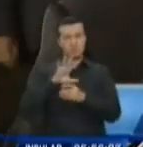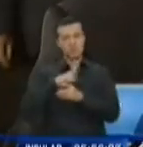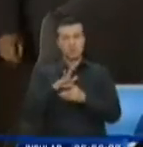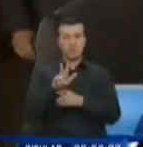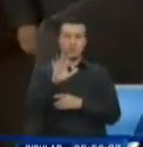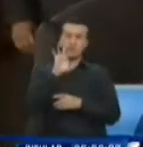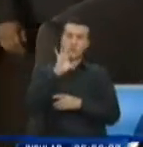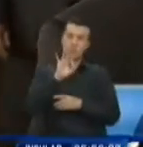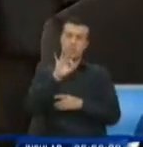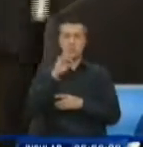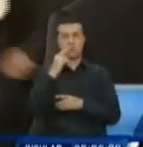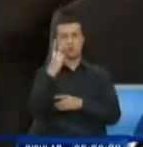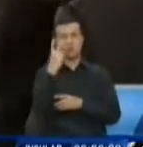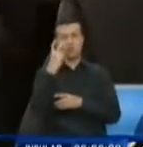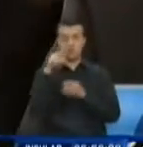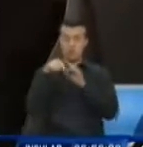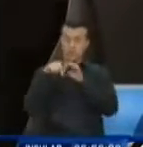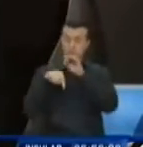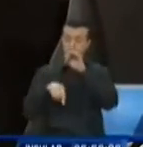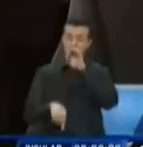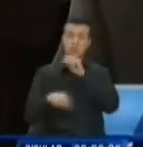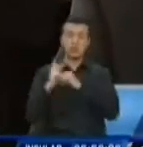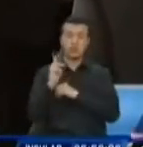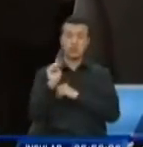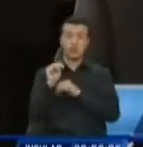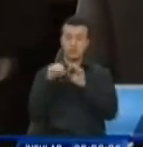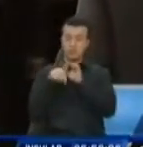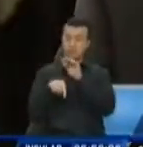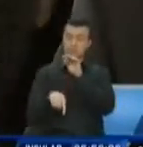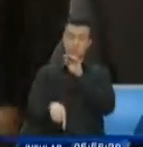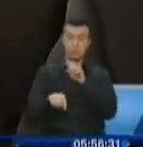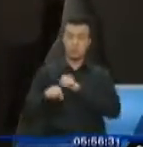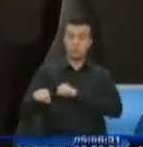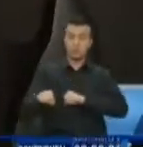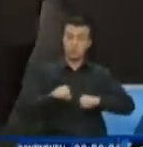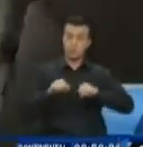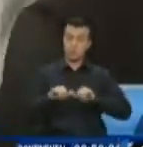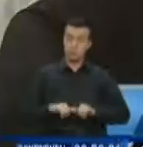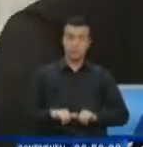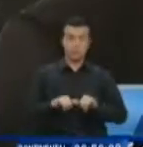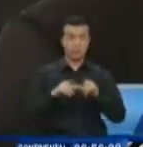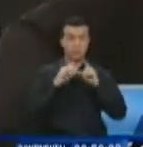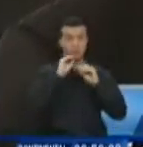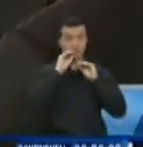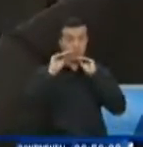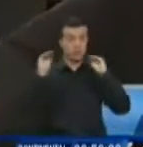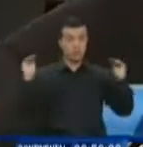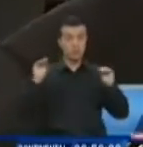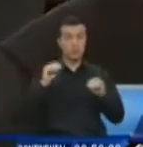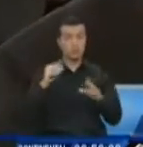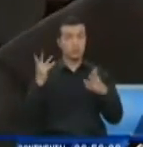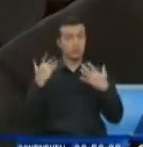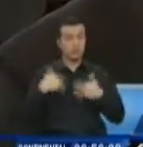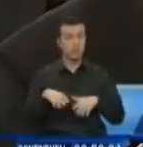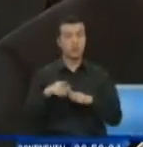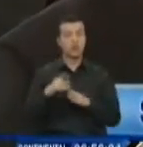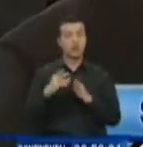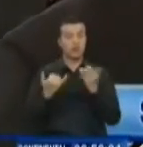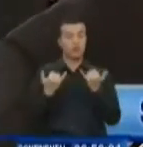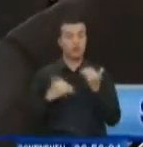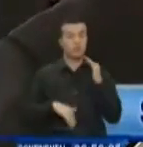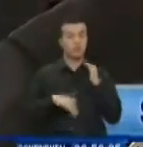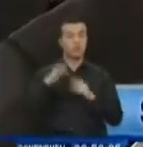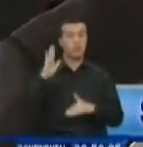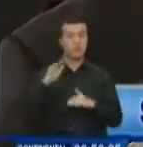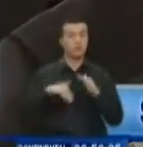entre 9 y 12 kilómetros de profundidad. Eso lo hemos tenido, pero como se ha dicho y usted ha podido evidenciar, ha habido un pequeño